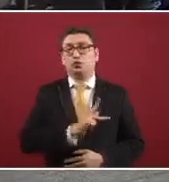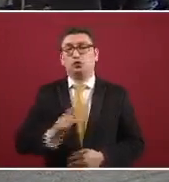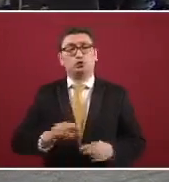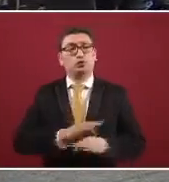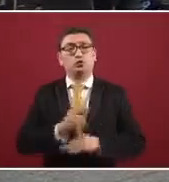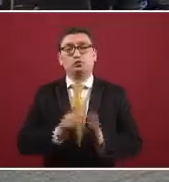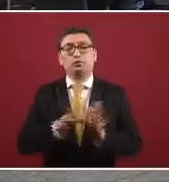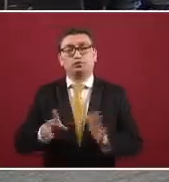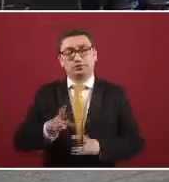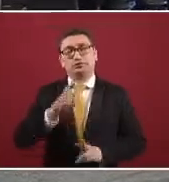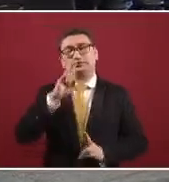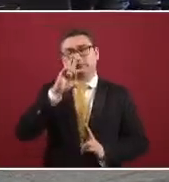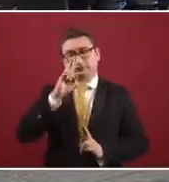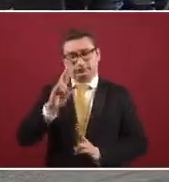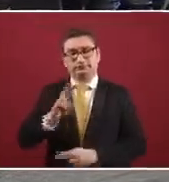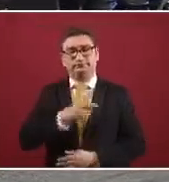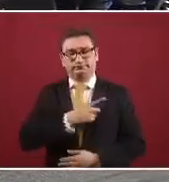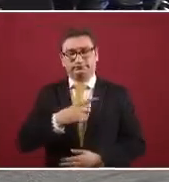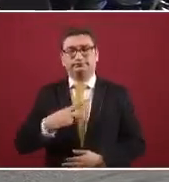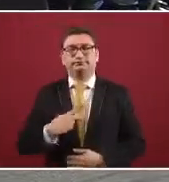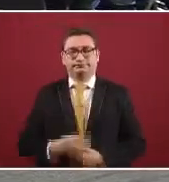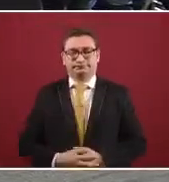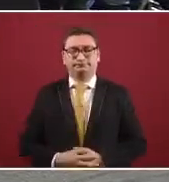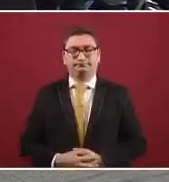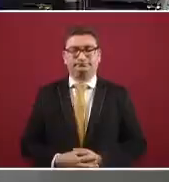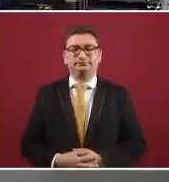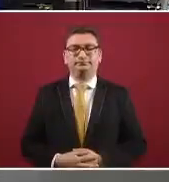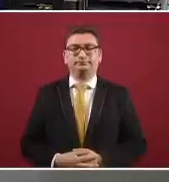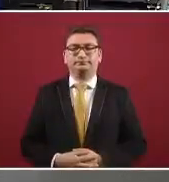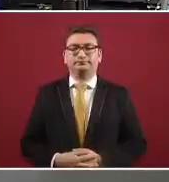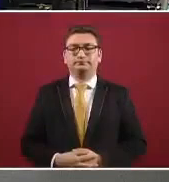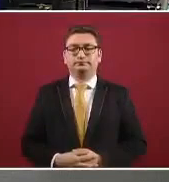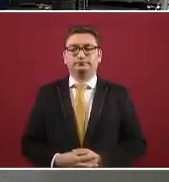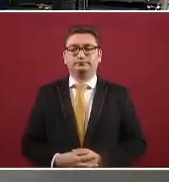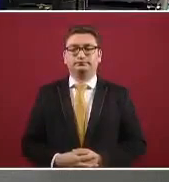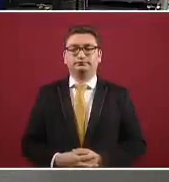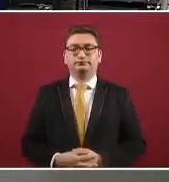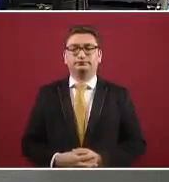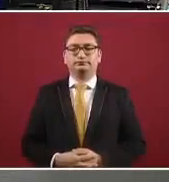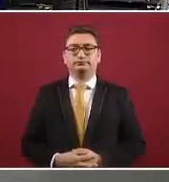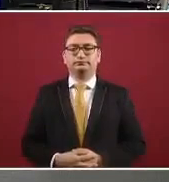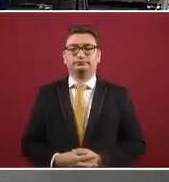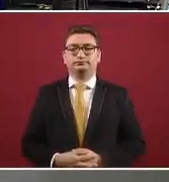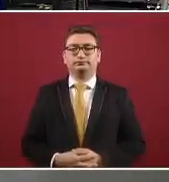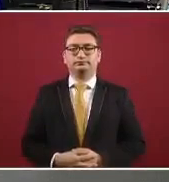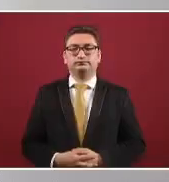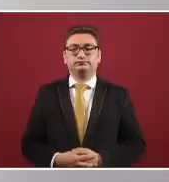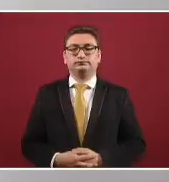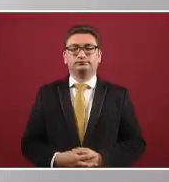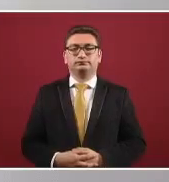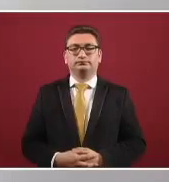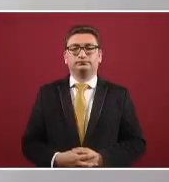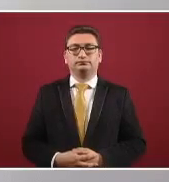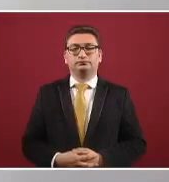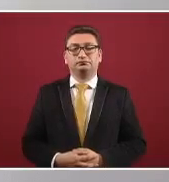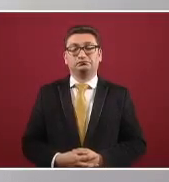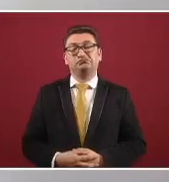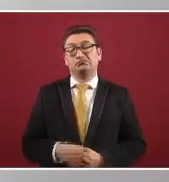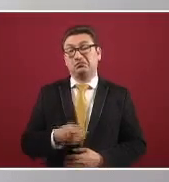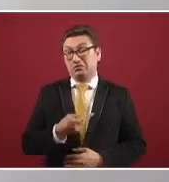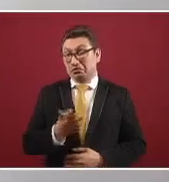mundo debemos de respetarnos. Pero sí es un asunto